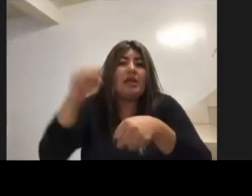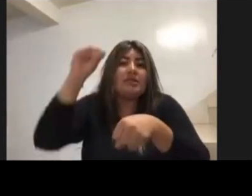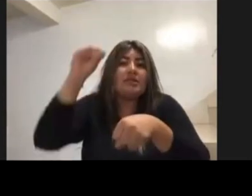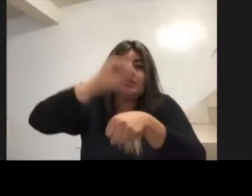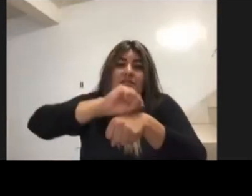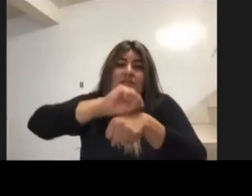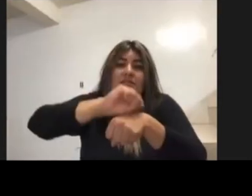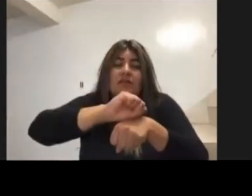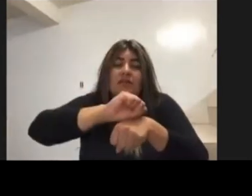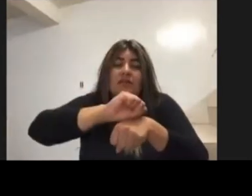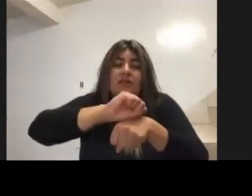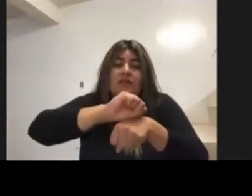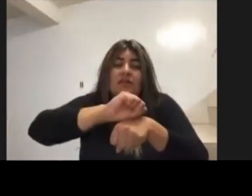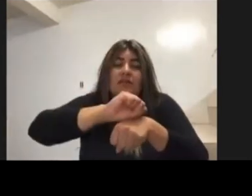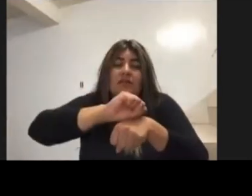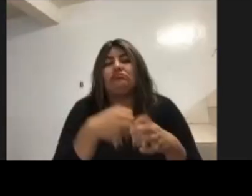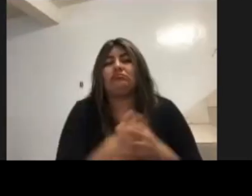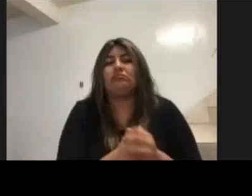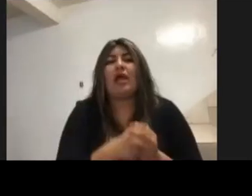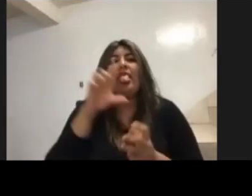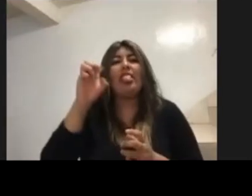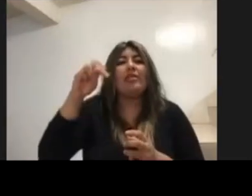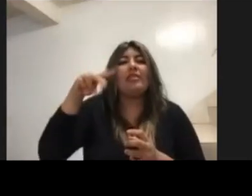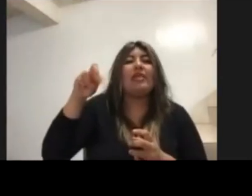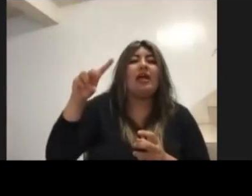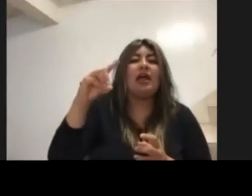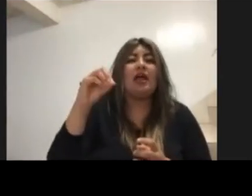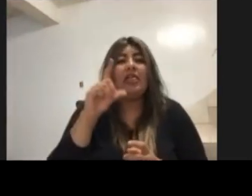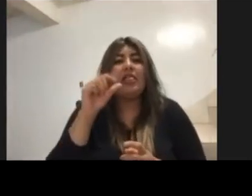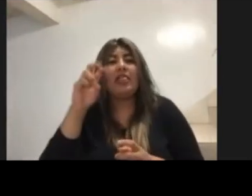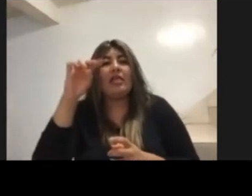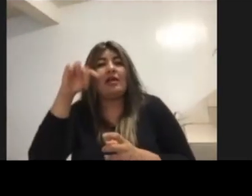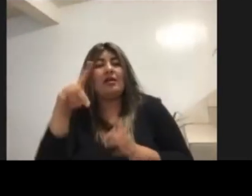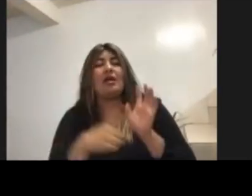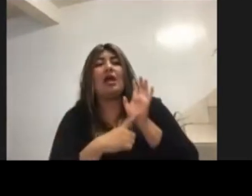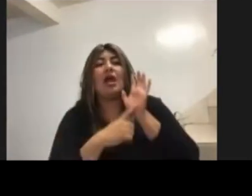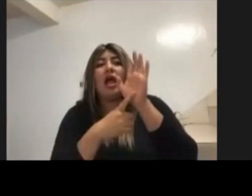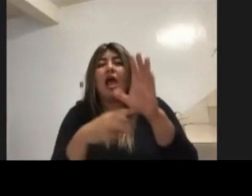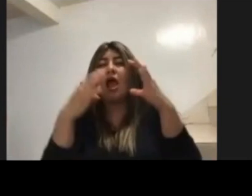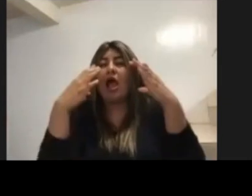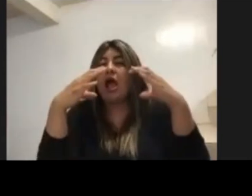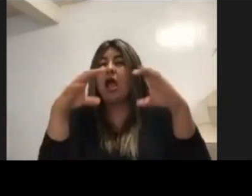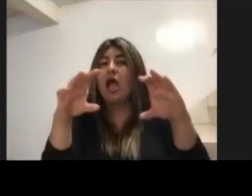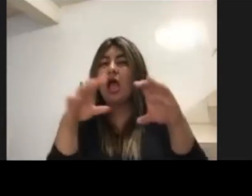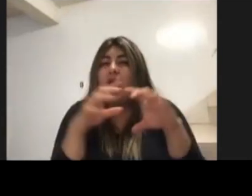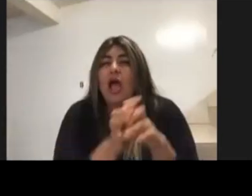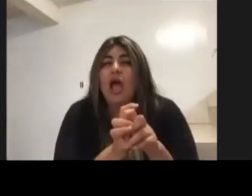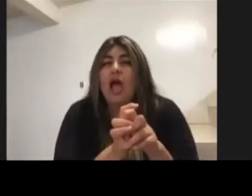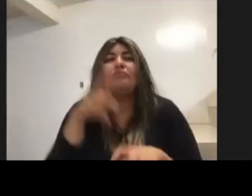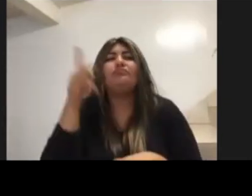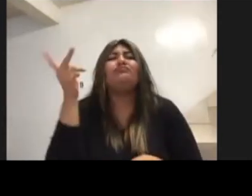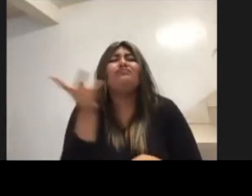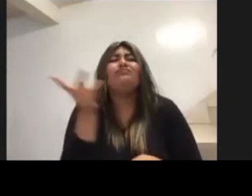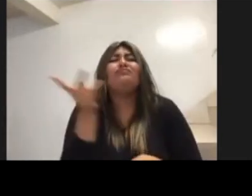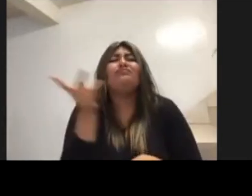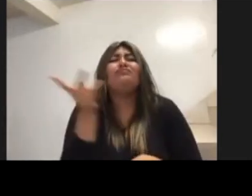Vinci. La maestra sí tuvo el cuidado de mandar un texto, unas preguntas y enfocarle al